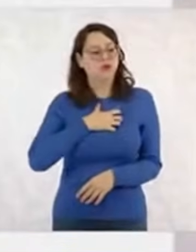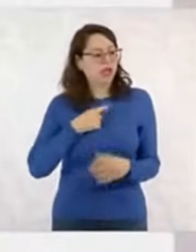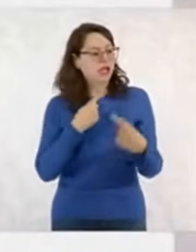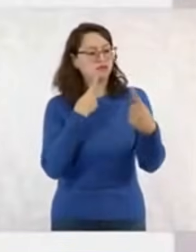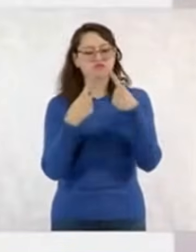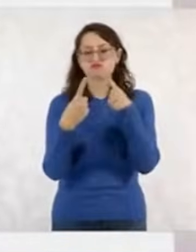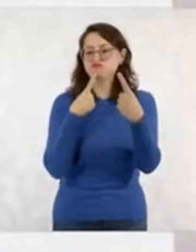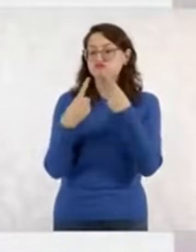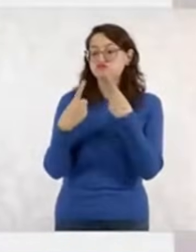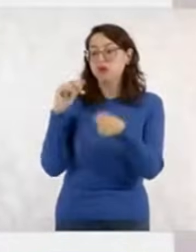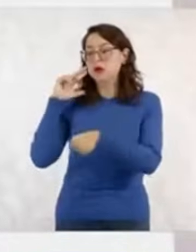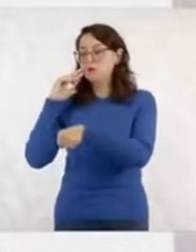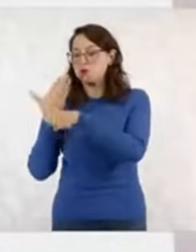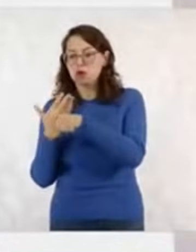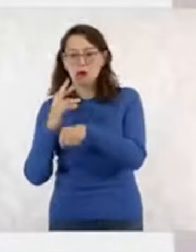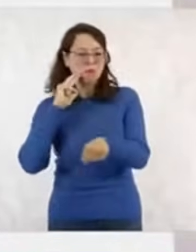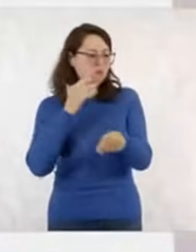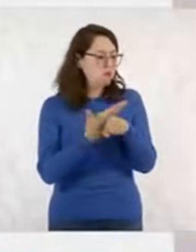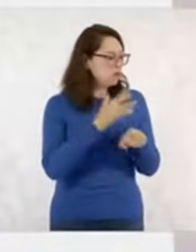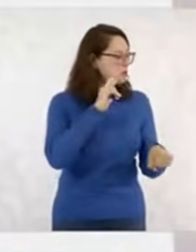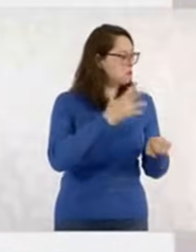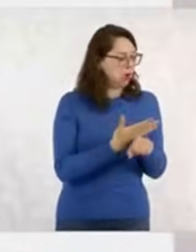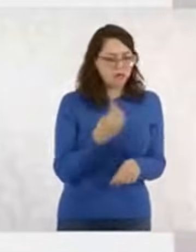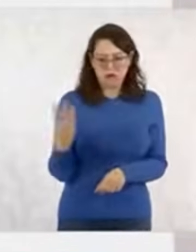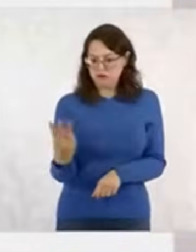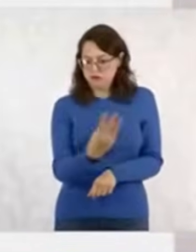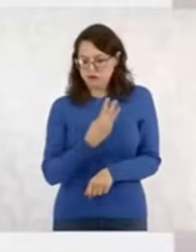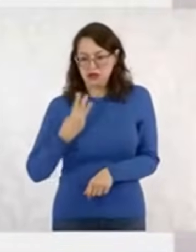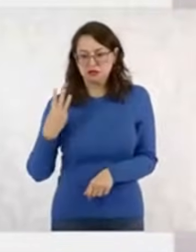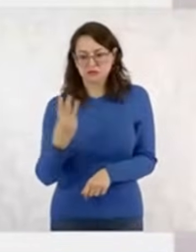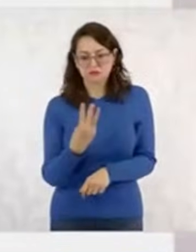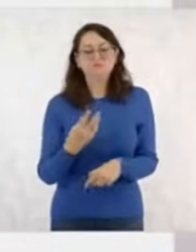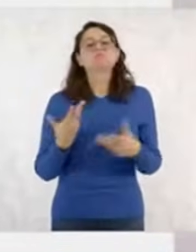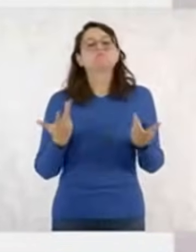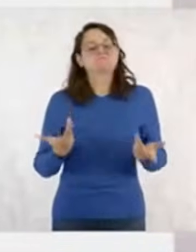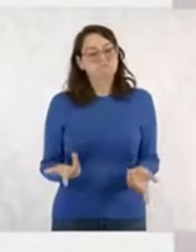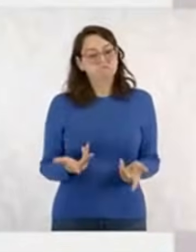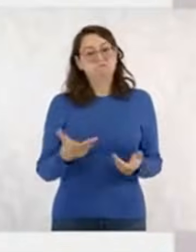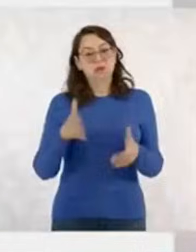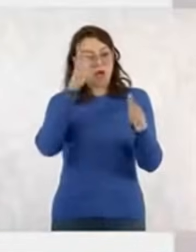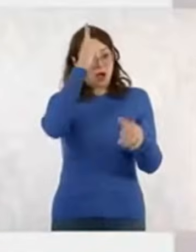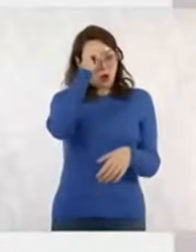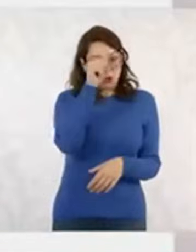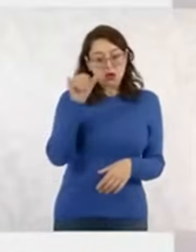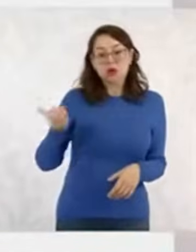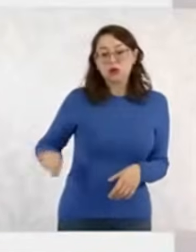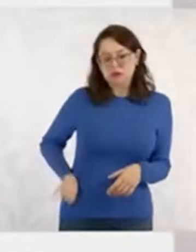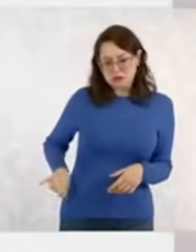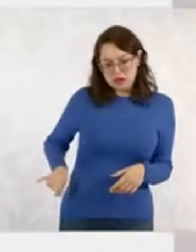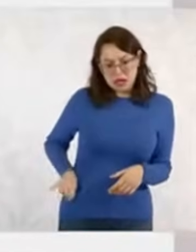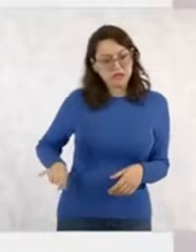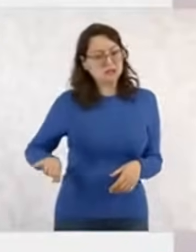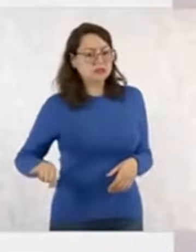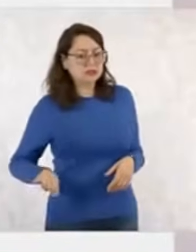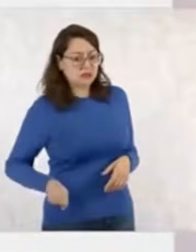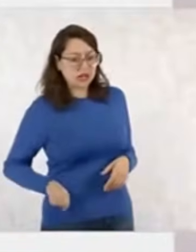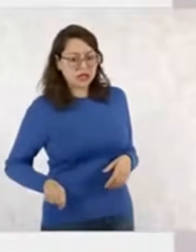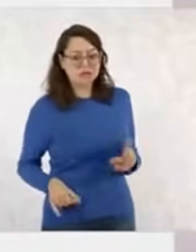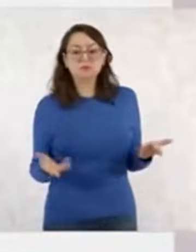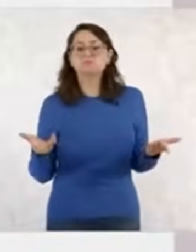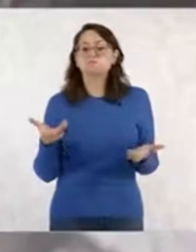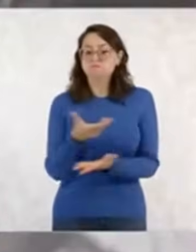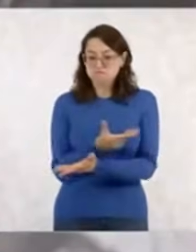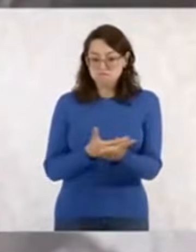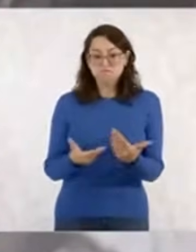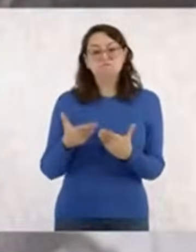diálogo tripartito en el que hemos estado trabajando para conciliar intereses de cara a un primer ejercicio que